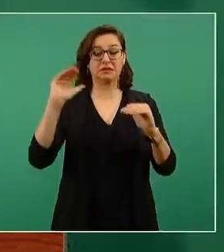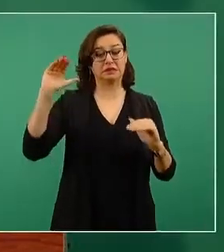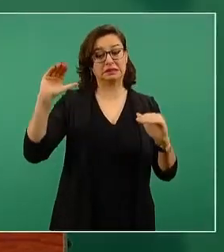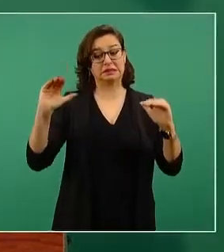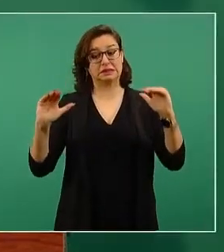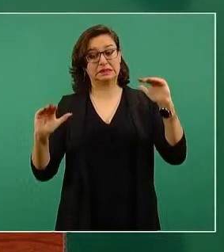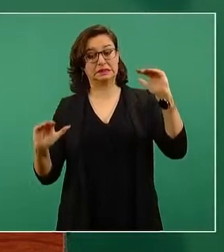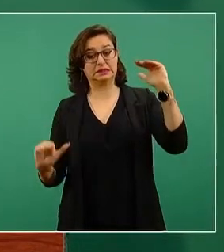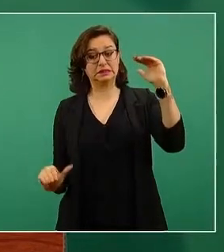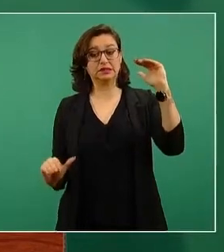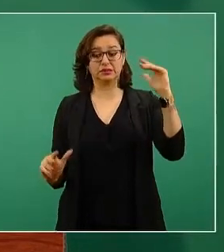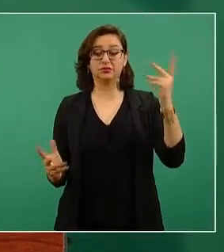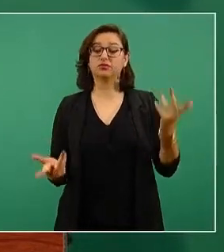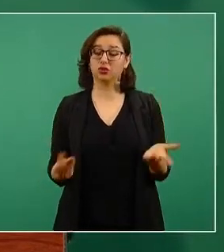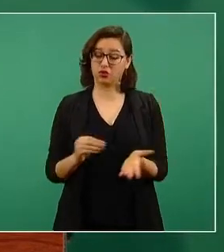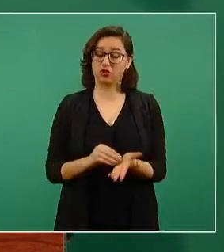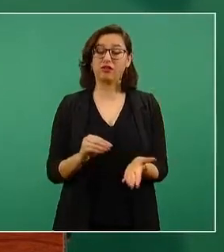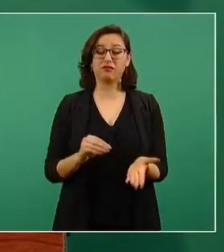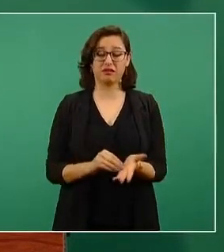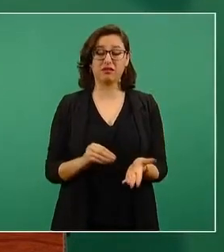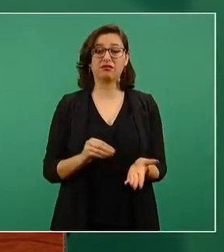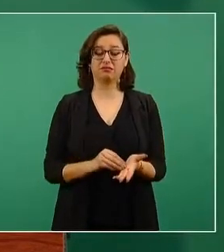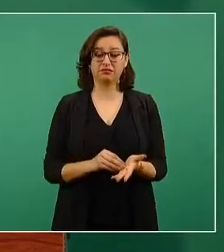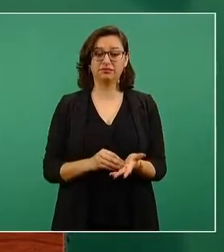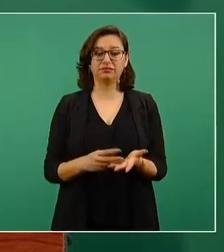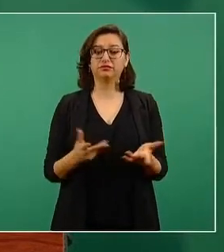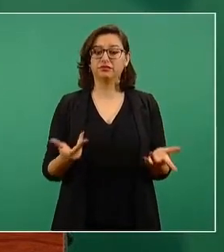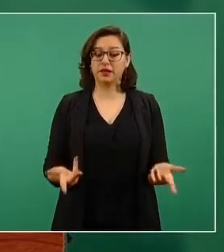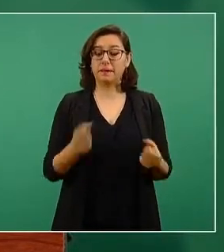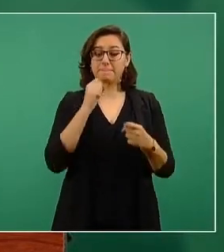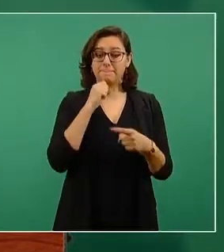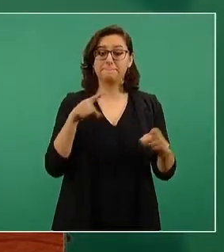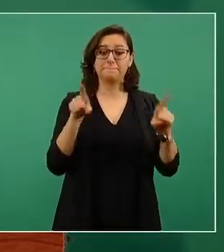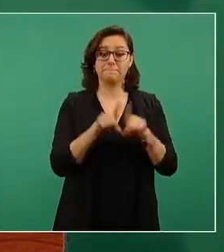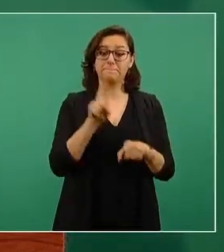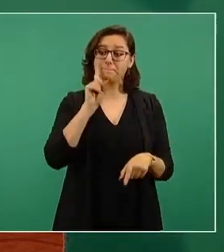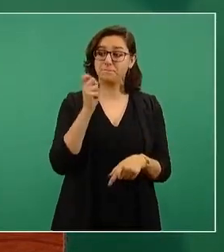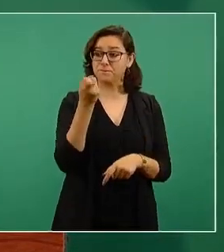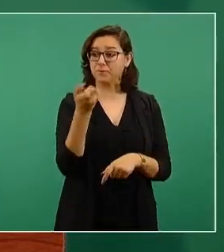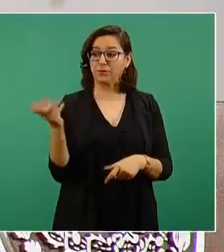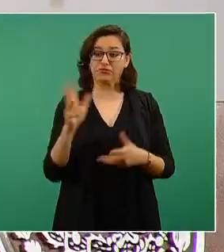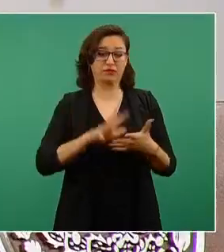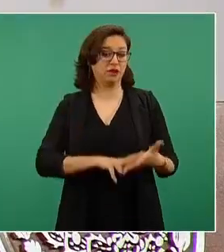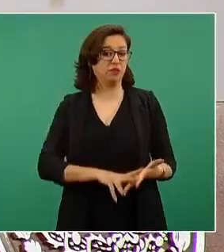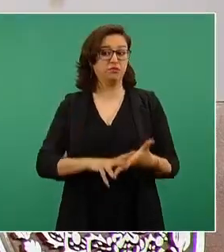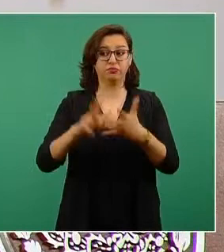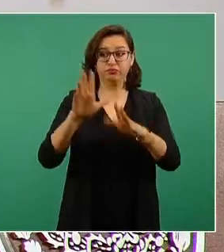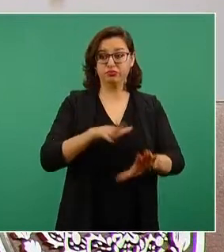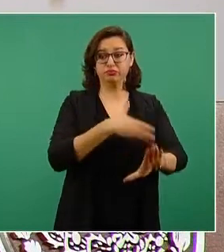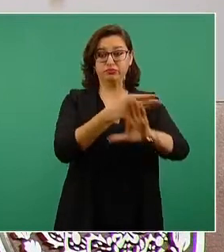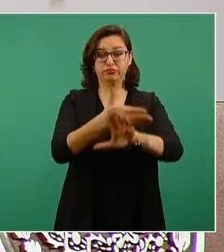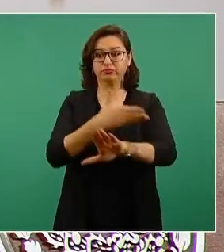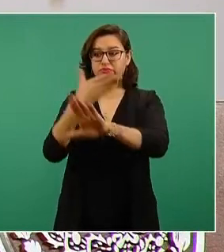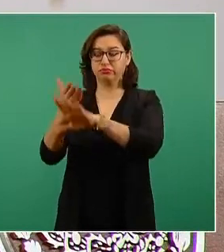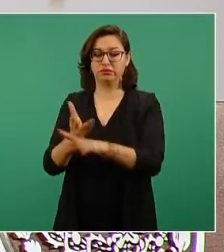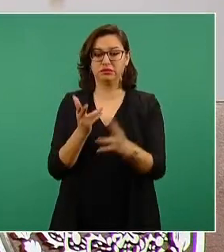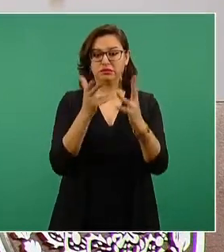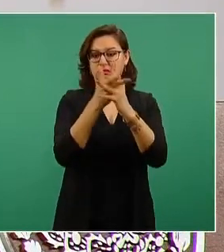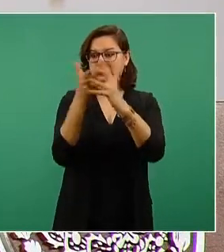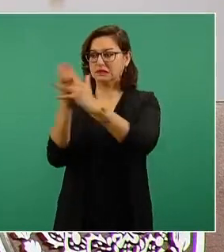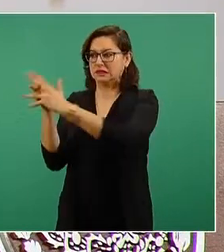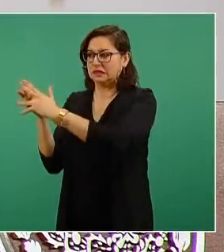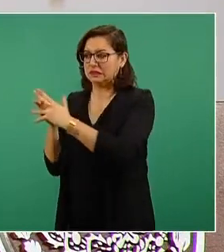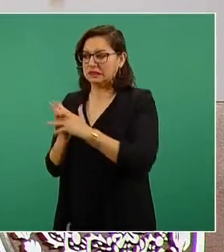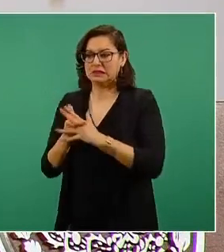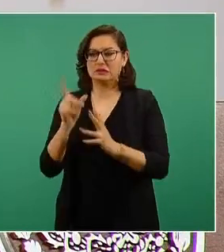aún más. Nos preocupa muchísimo también la violencia de género y los feminicidios, que sabemos que es una realidad alarmante en nuestro